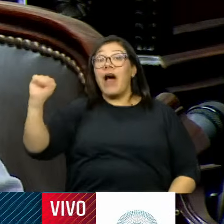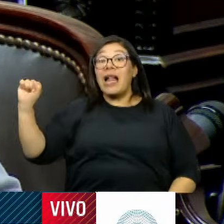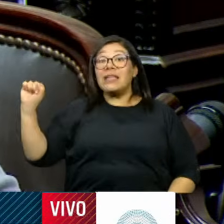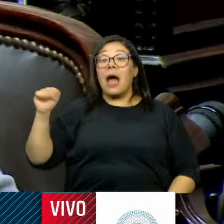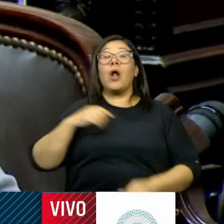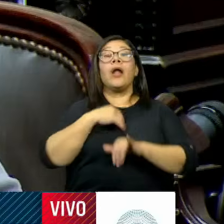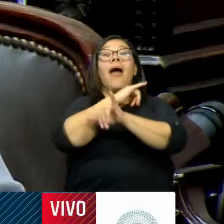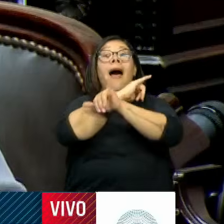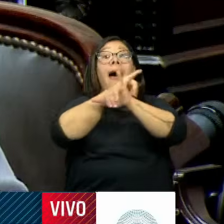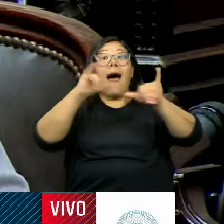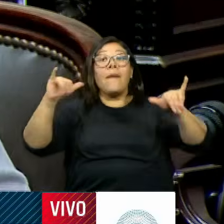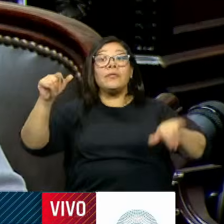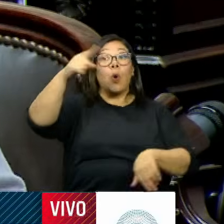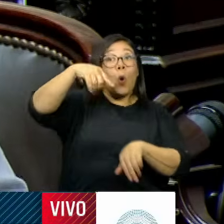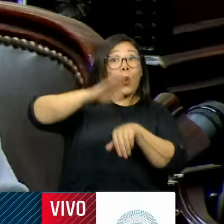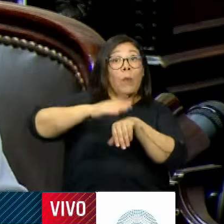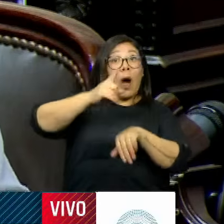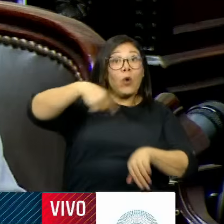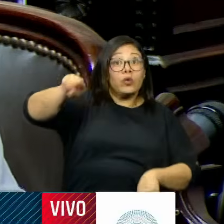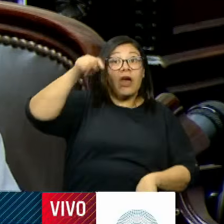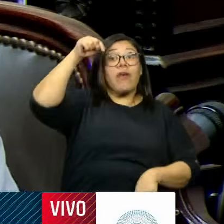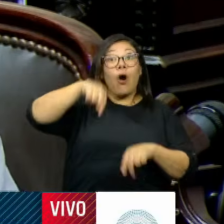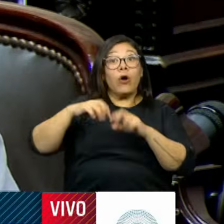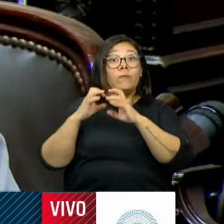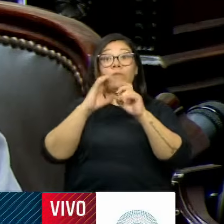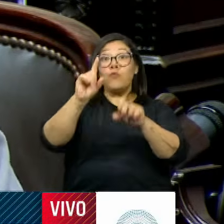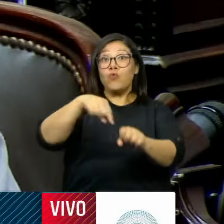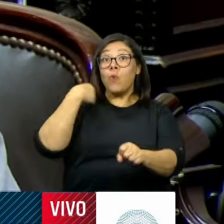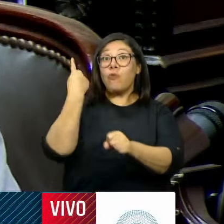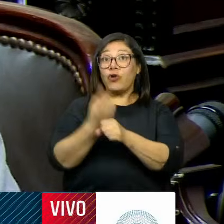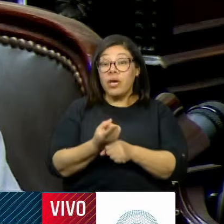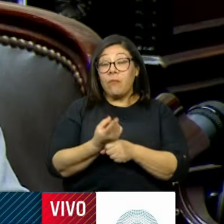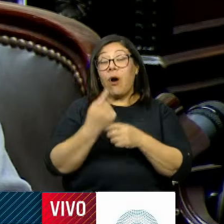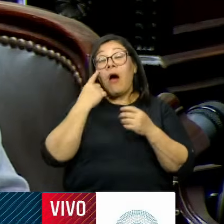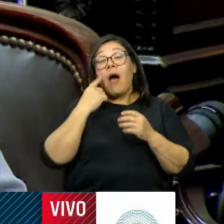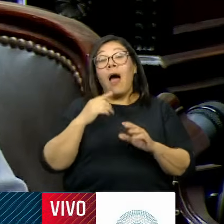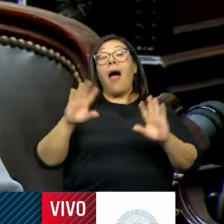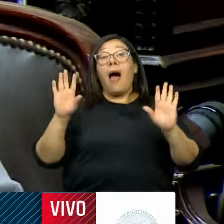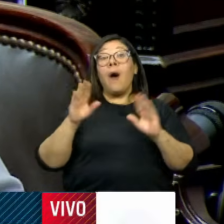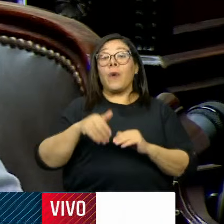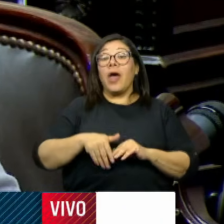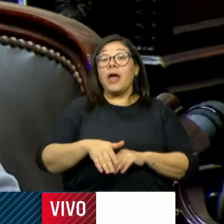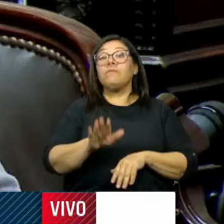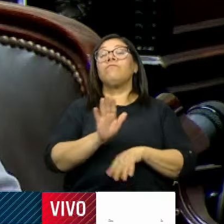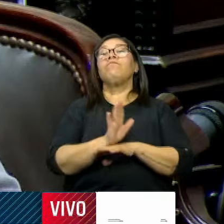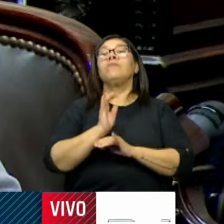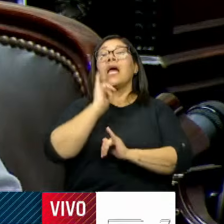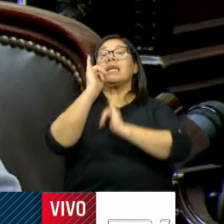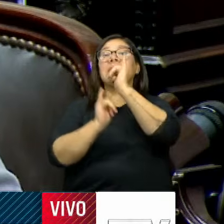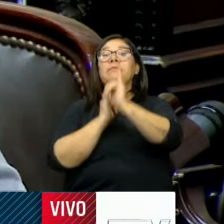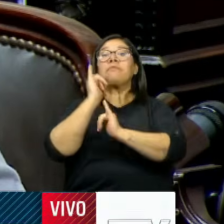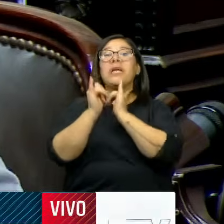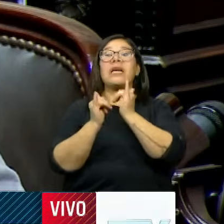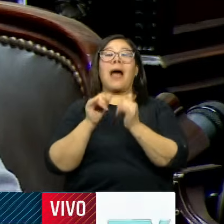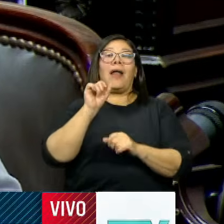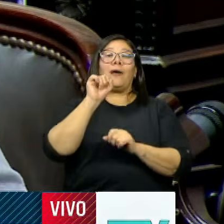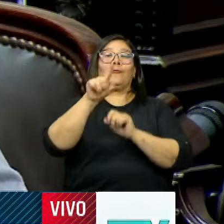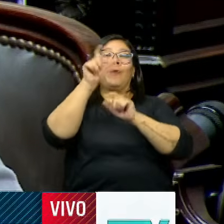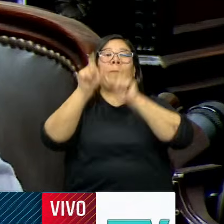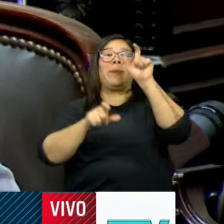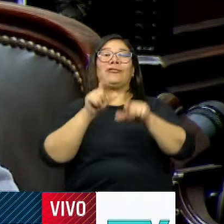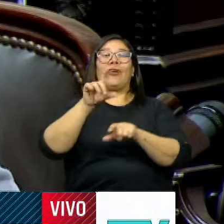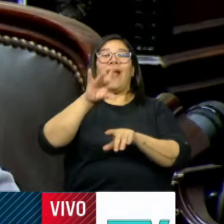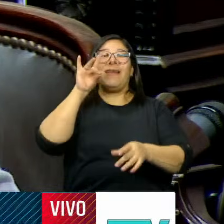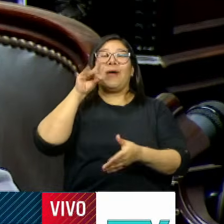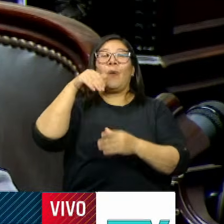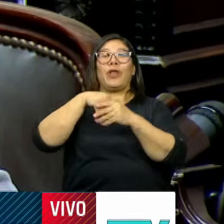no dieron el quórum, que quizá le puedan explicar en el corto plazo a algún sector de sus votantes que no dieron el quórum hoy